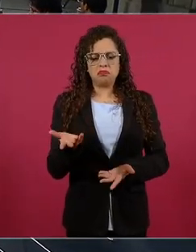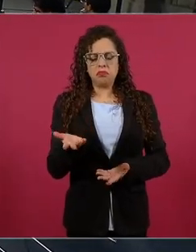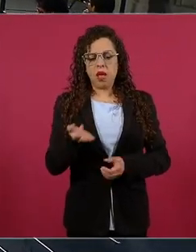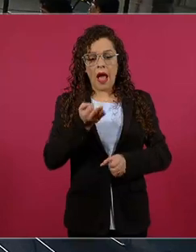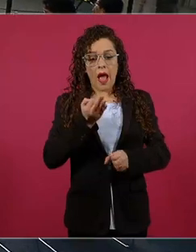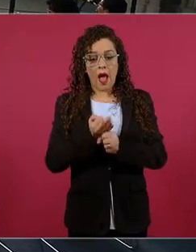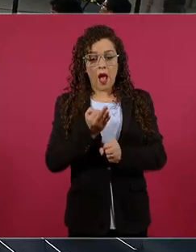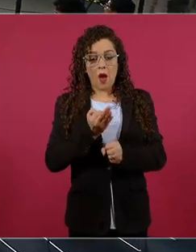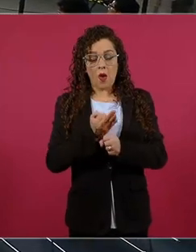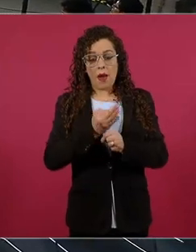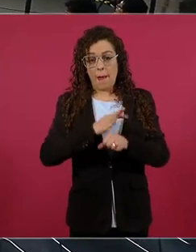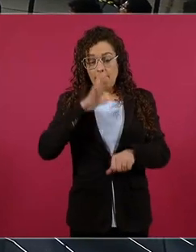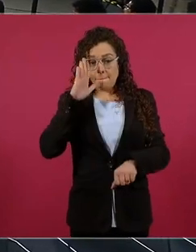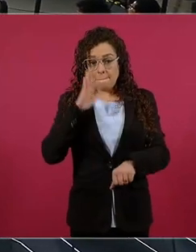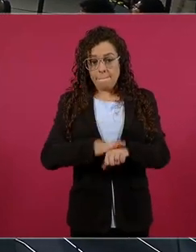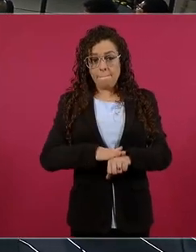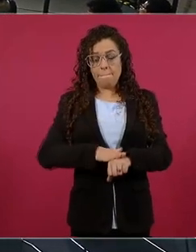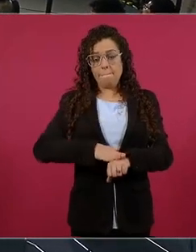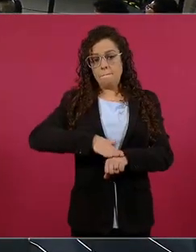enfrentando más